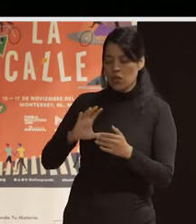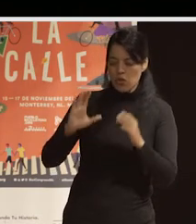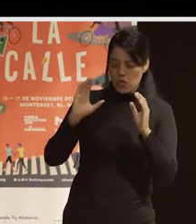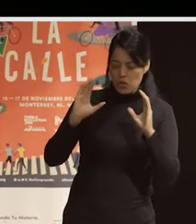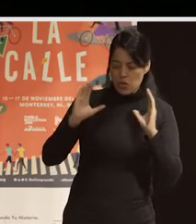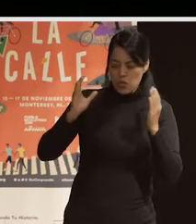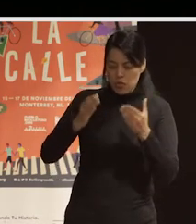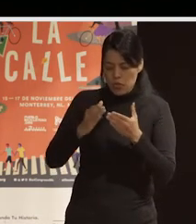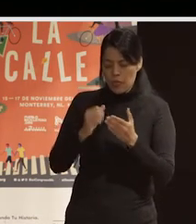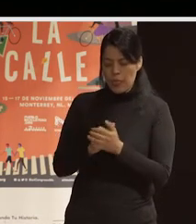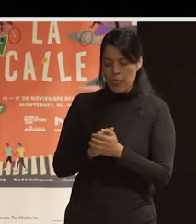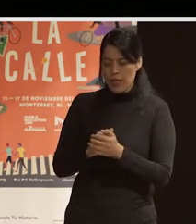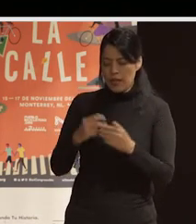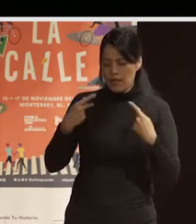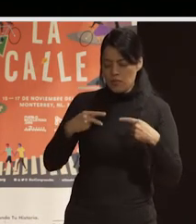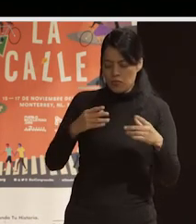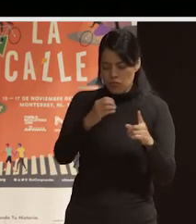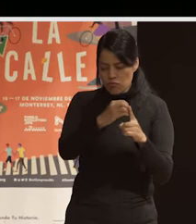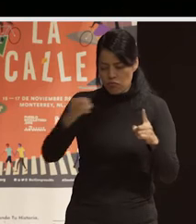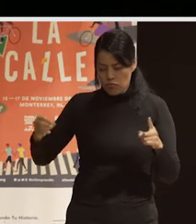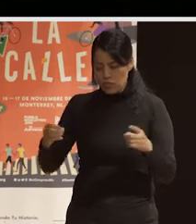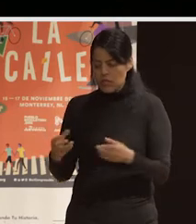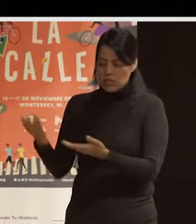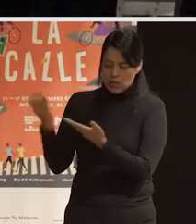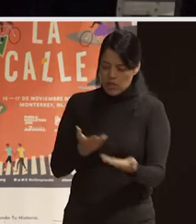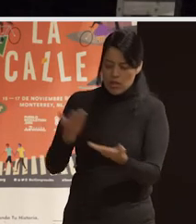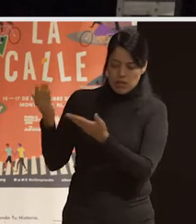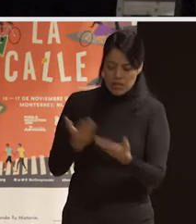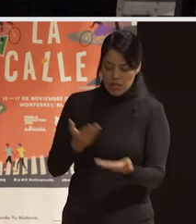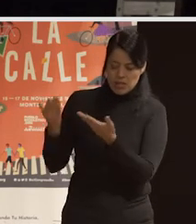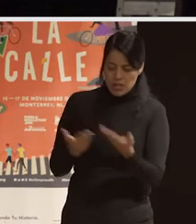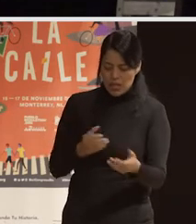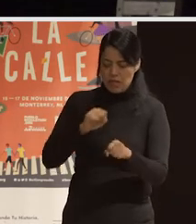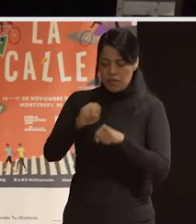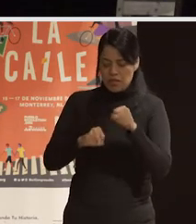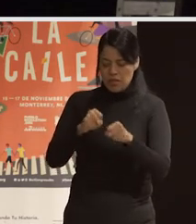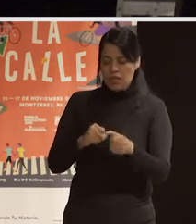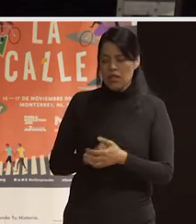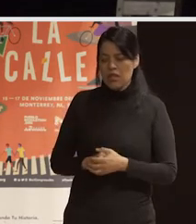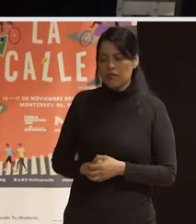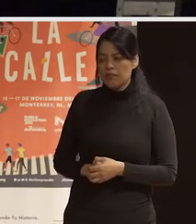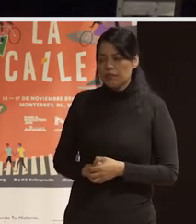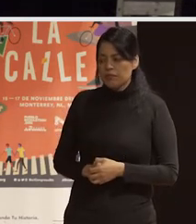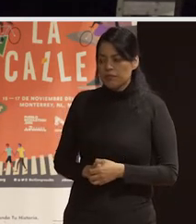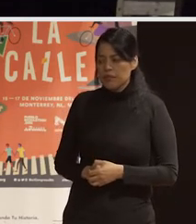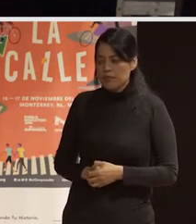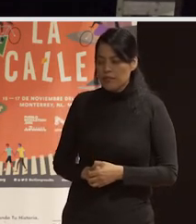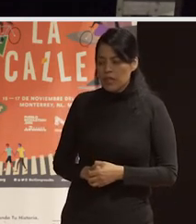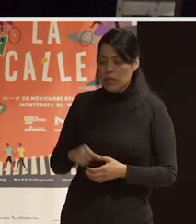organizaba y empezaban a llegar llegar porque no había un colectivo ciclista en la ciudad tan